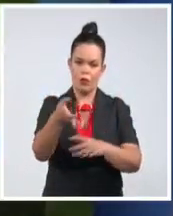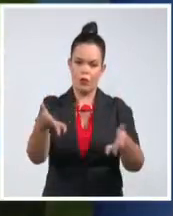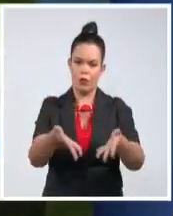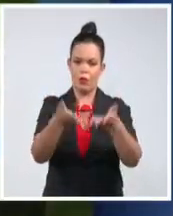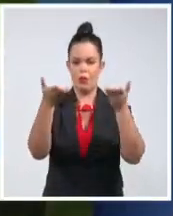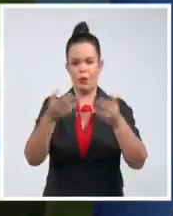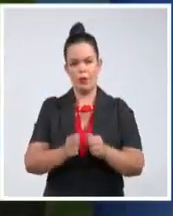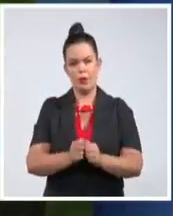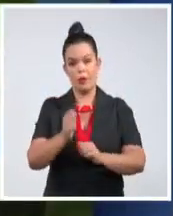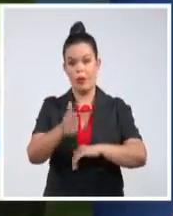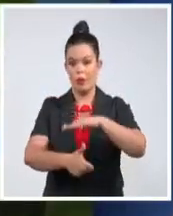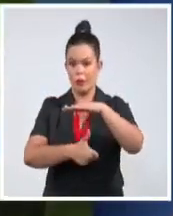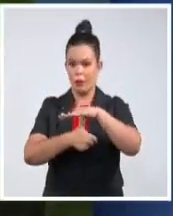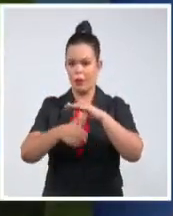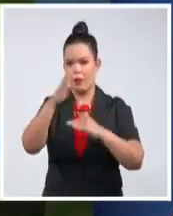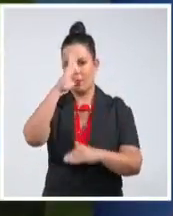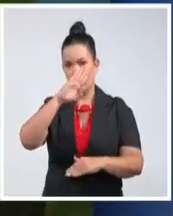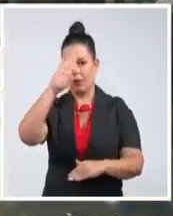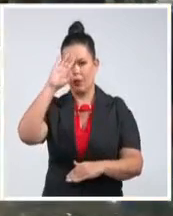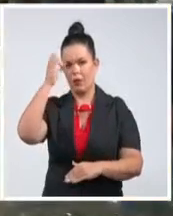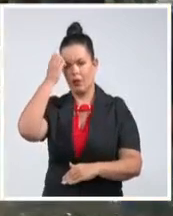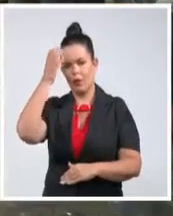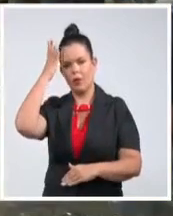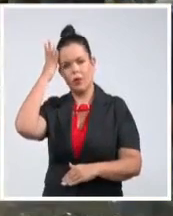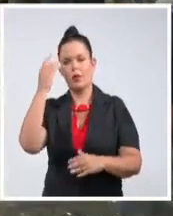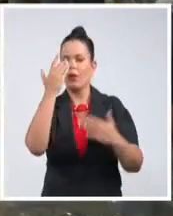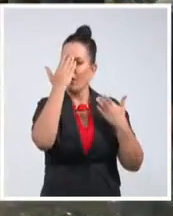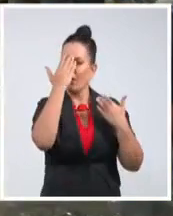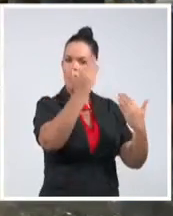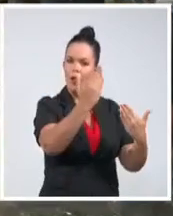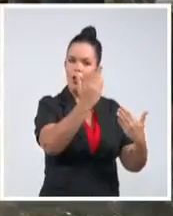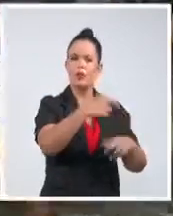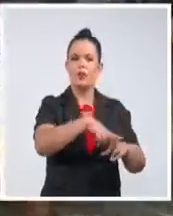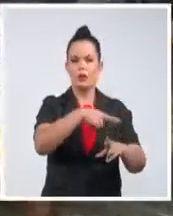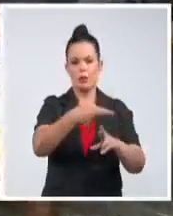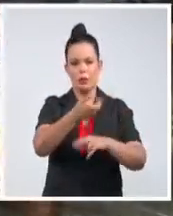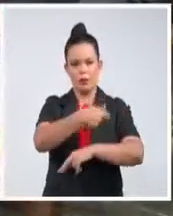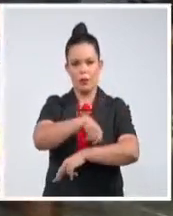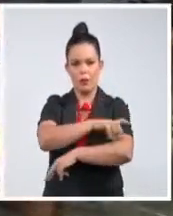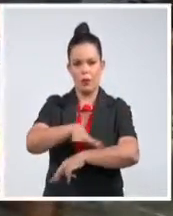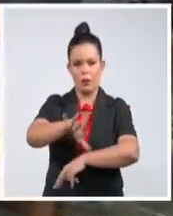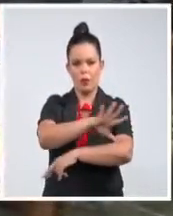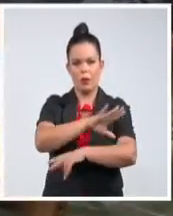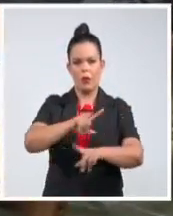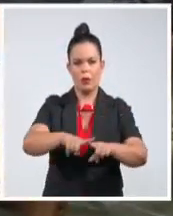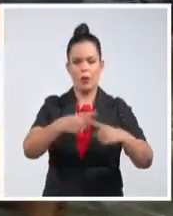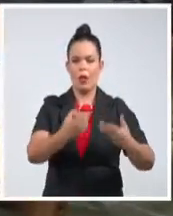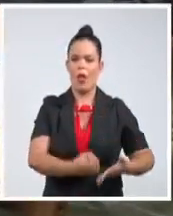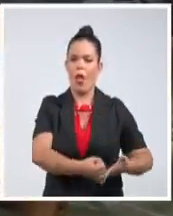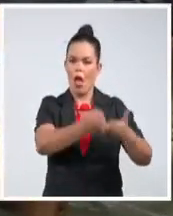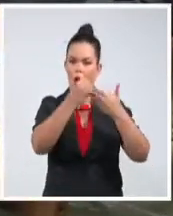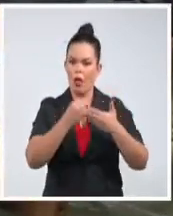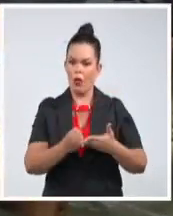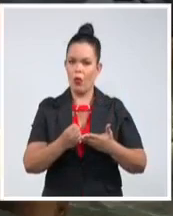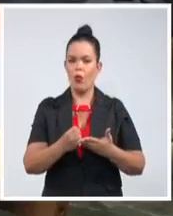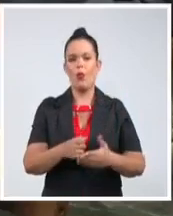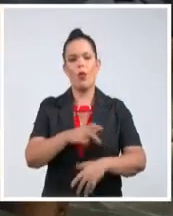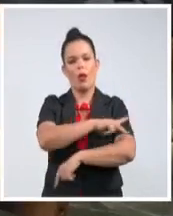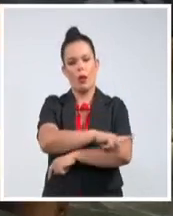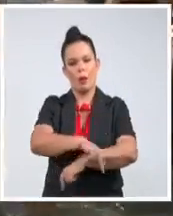presidente Díaz-Canel agradeció en nombre del pueblo y gobierno cubanos la ayuda enviada por la Federación de Rusia a Cuba para el enfrentamiento